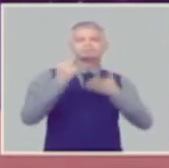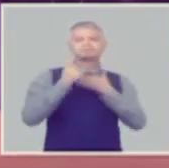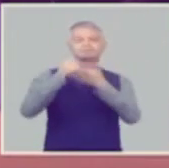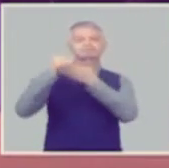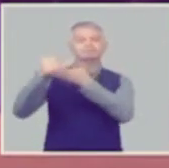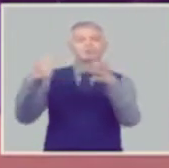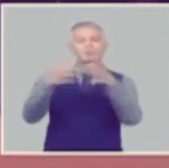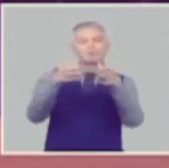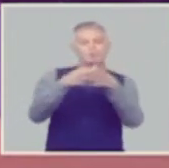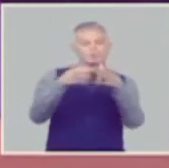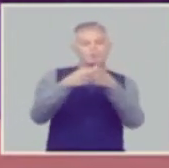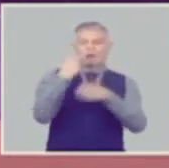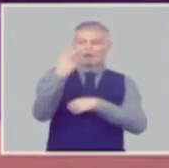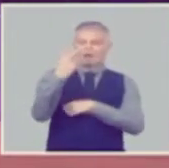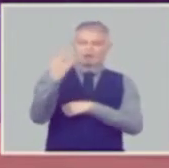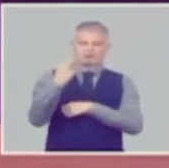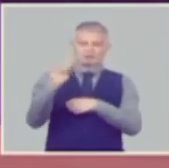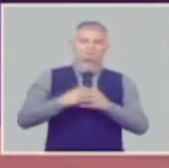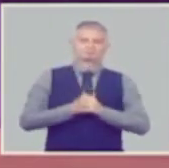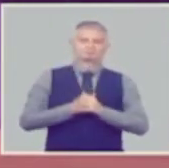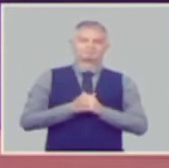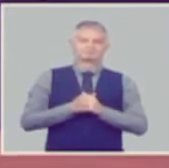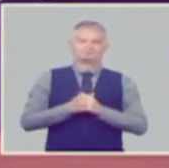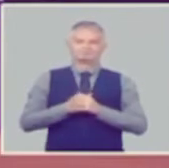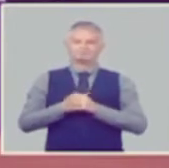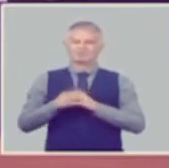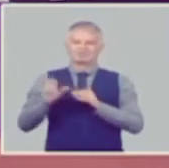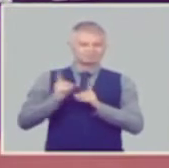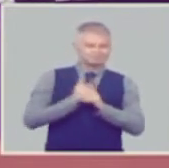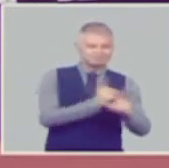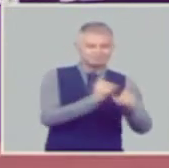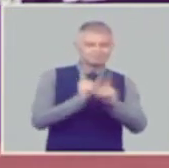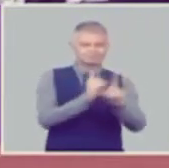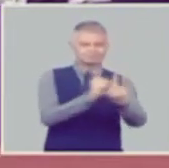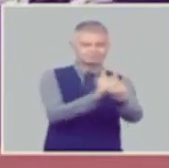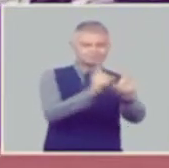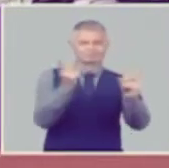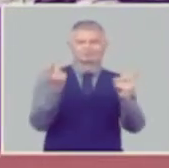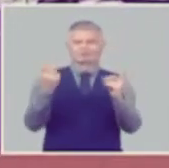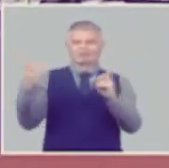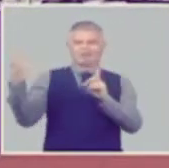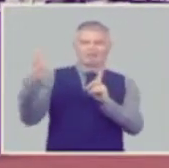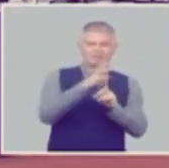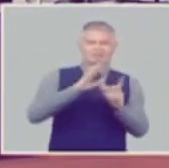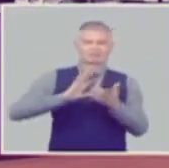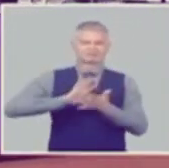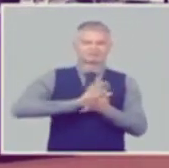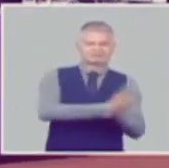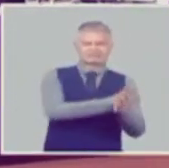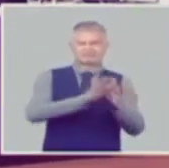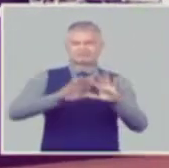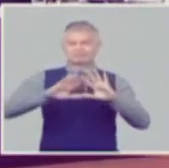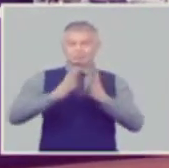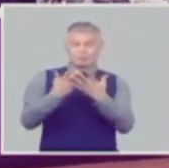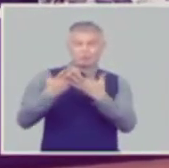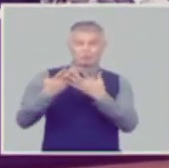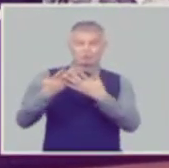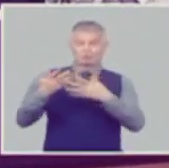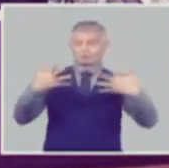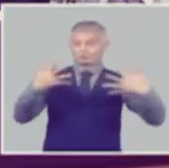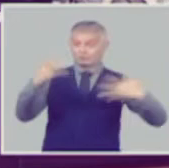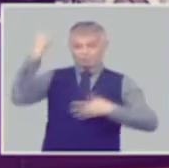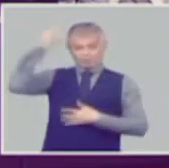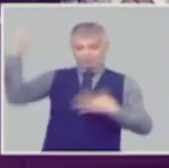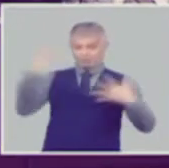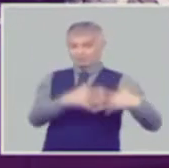Reef. El acoso, la persecución, la difamación y las groseras presiones del actual gobierno de los